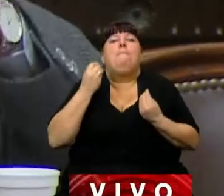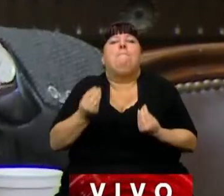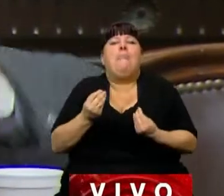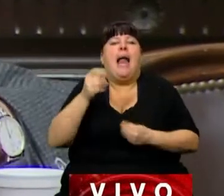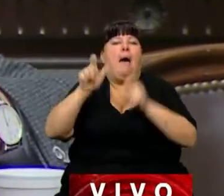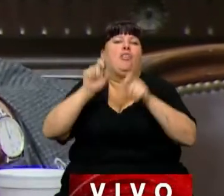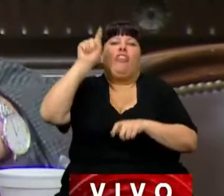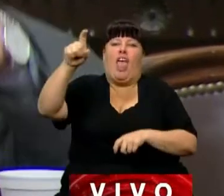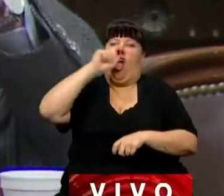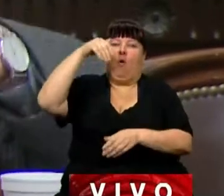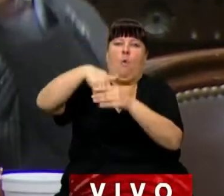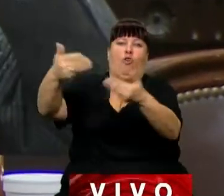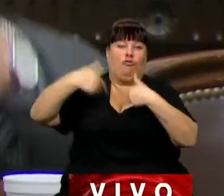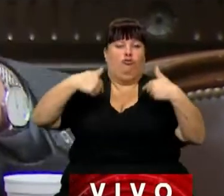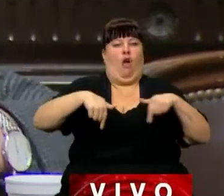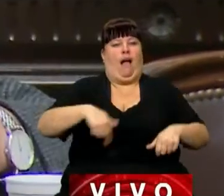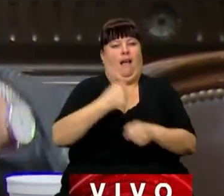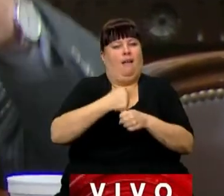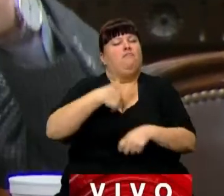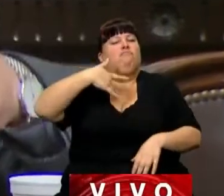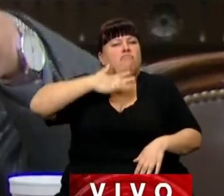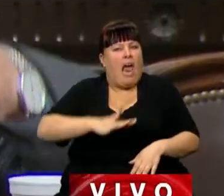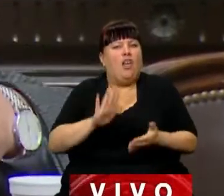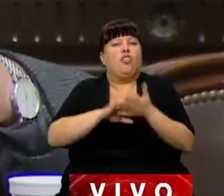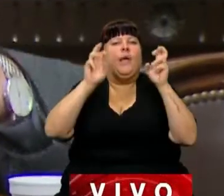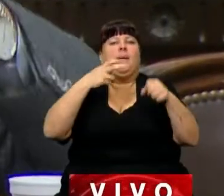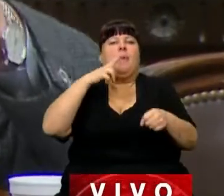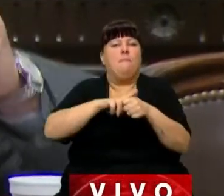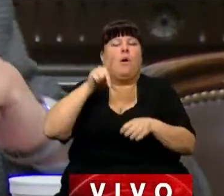los correntinos y estamos muy tranquilos en el tema